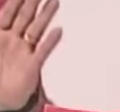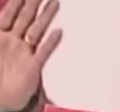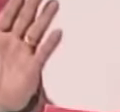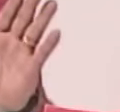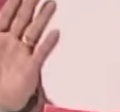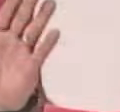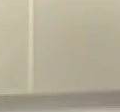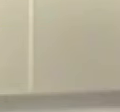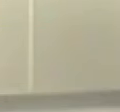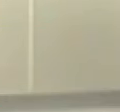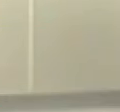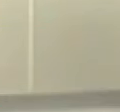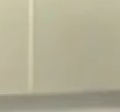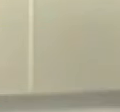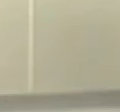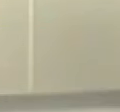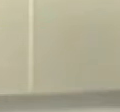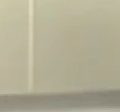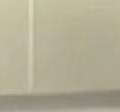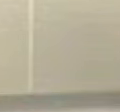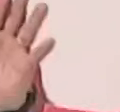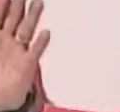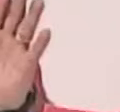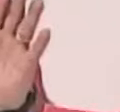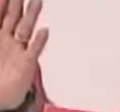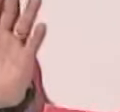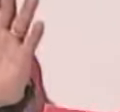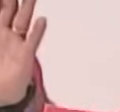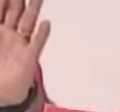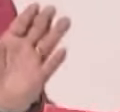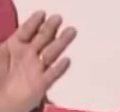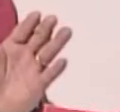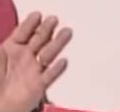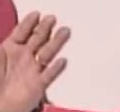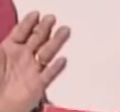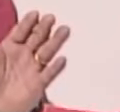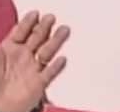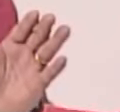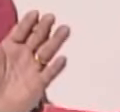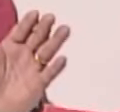6, ¿verdad? 19. El tic-tac se devolvió.